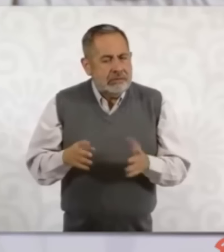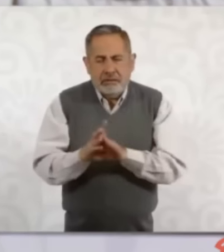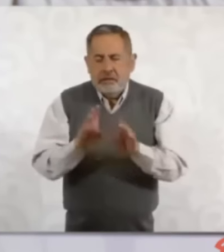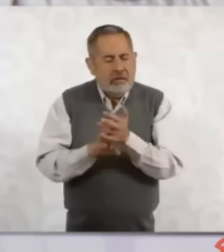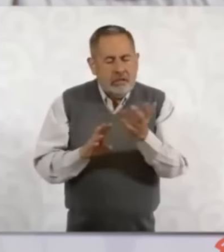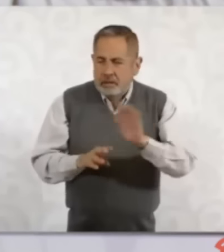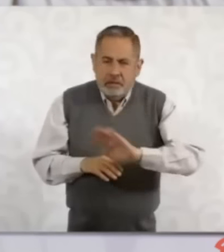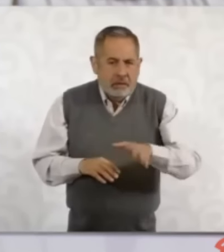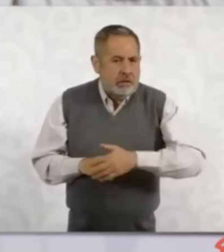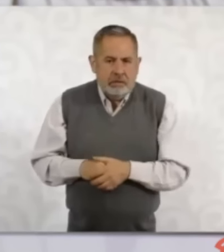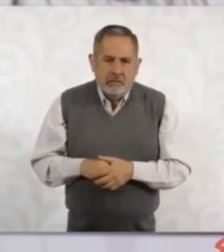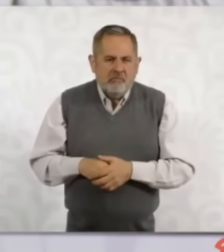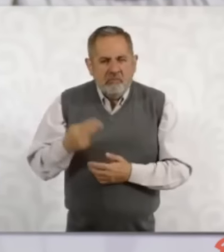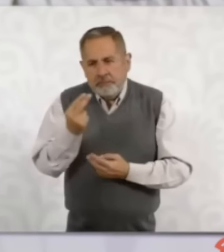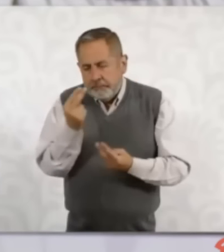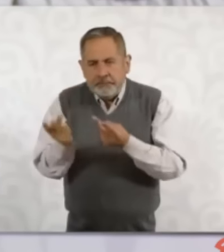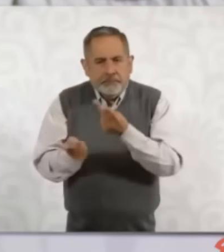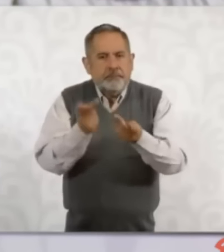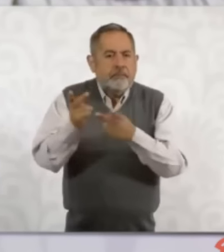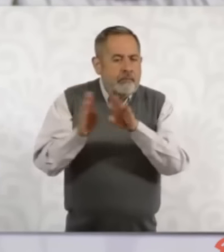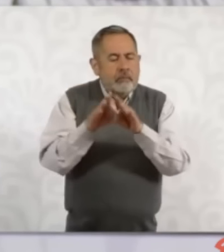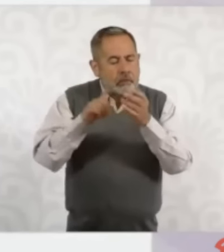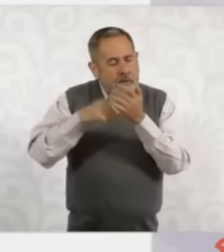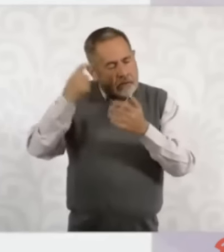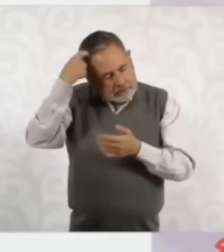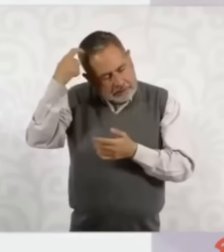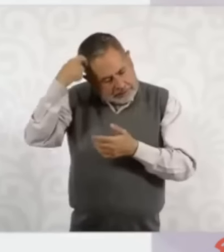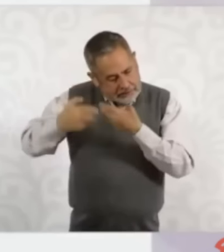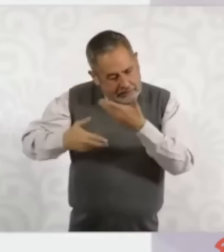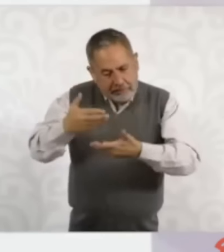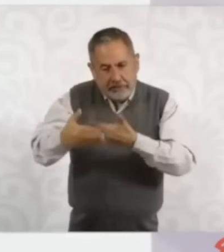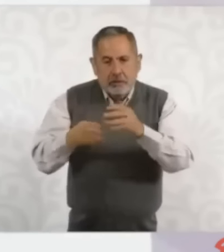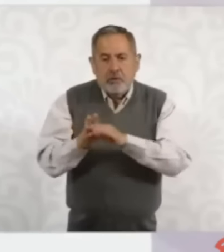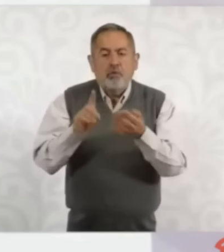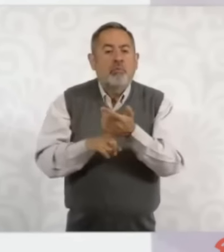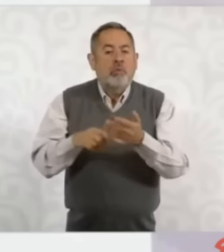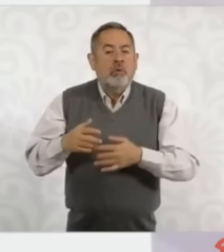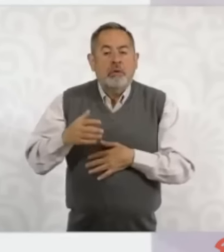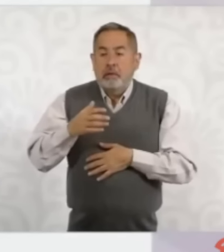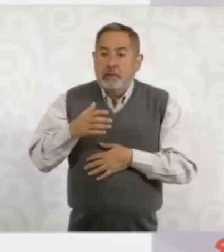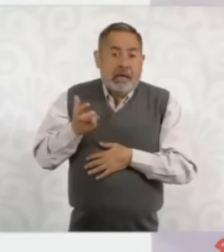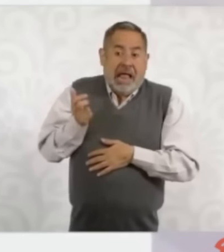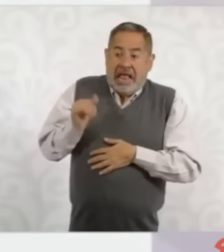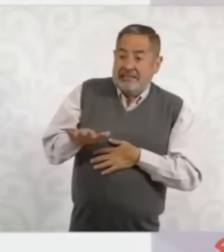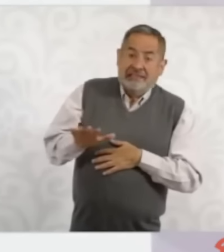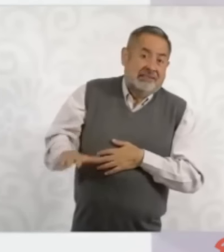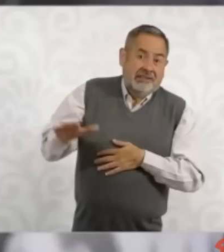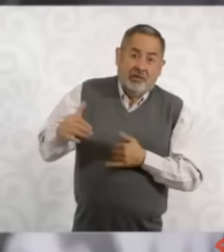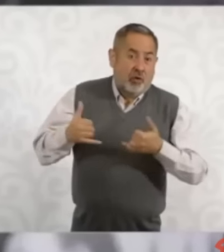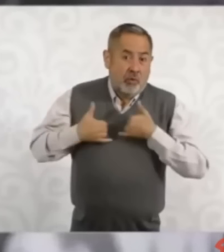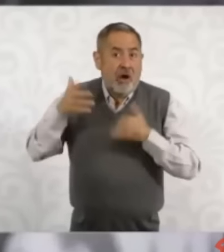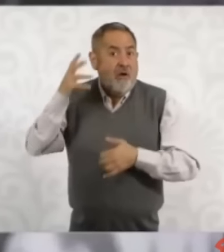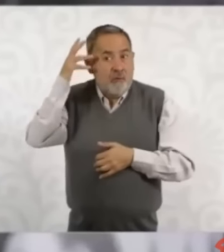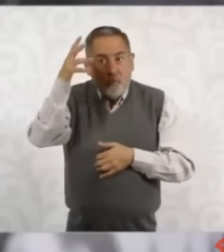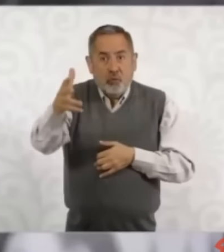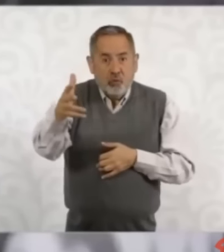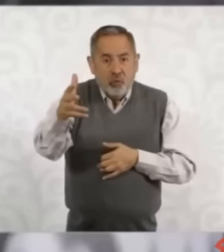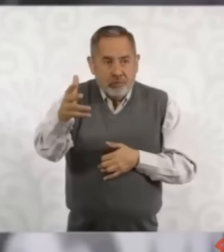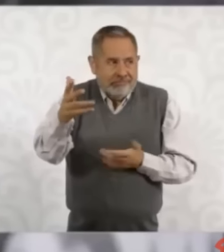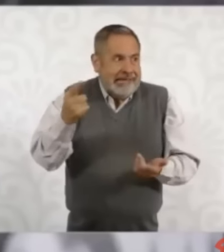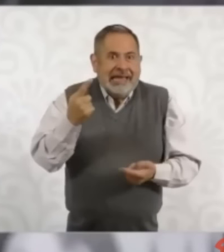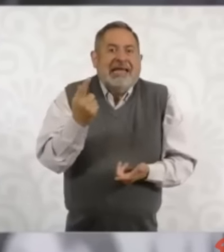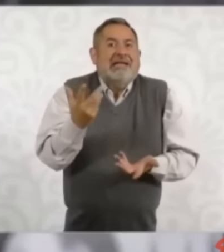muy atentos a este desarrollo, porque finalmente es el impacto de nuestras generaciones y de las generaciones futuras en